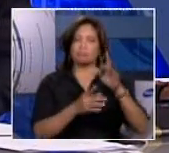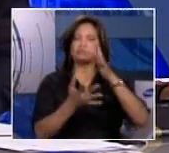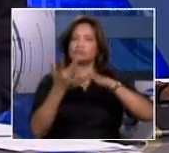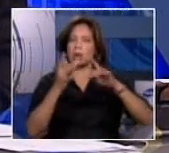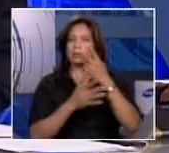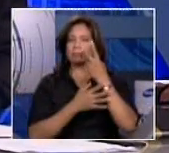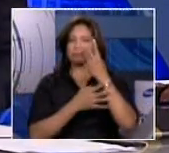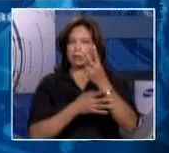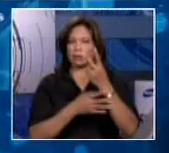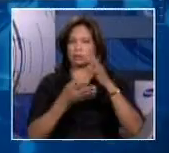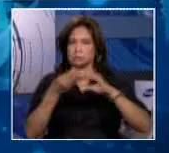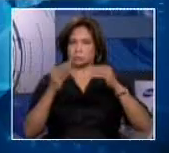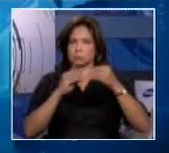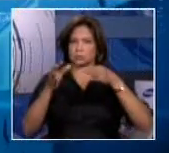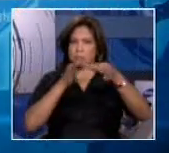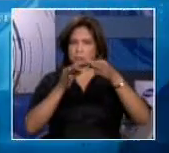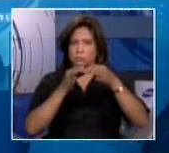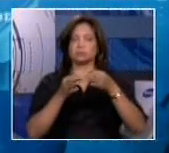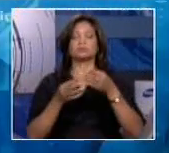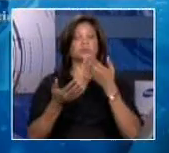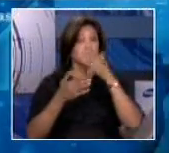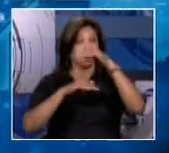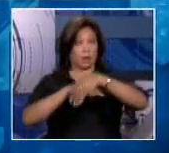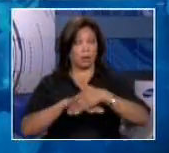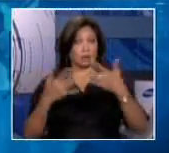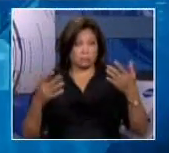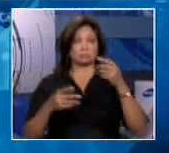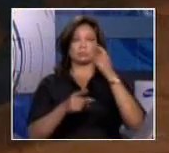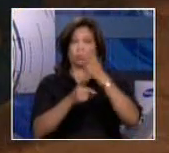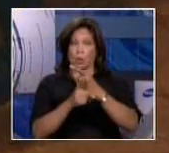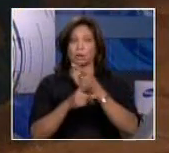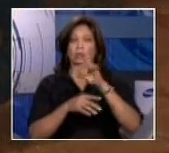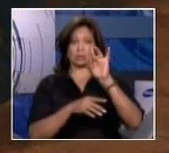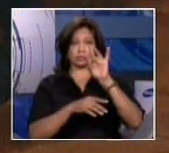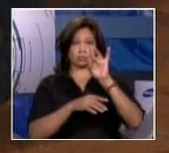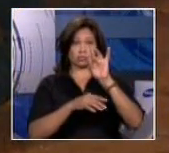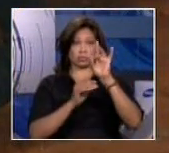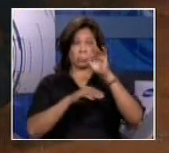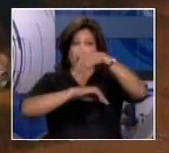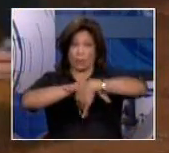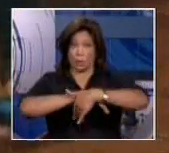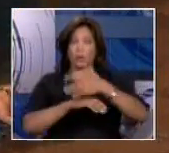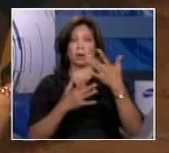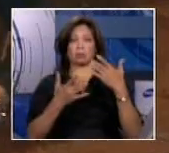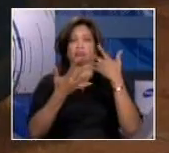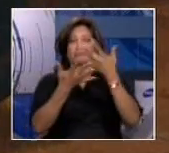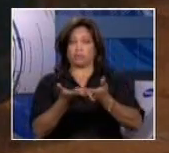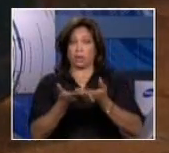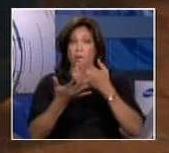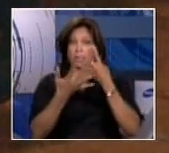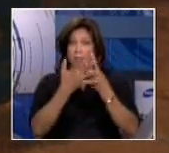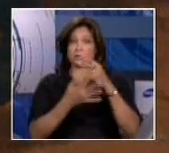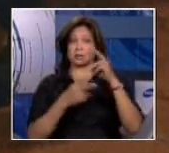recorrido y nos dice más. Así es, buenas noches, Horacio. En efecto, pasadas las 8 de la noche llegaron hasta la cárcel de La